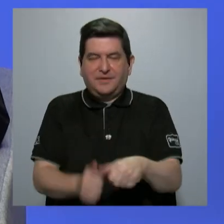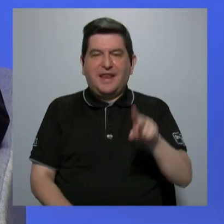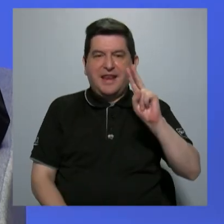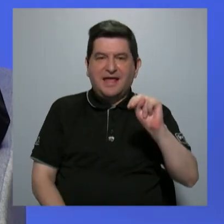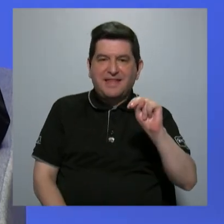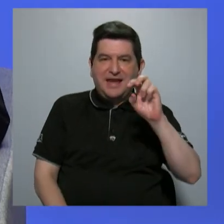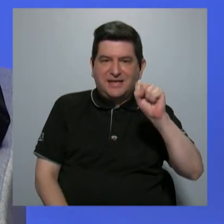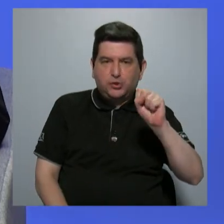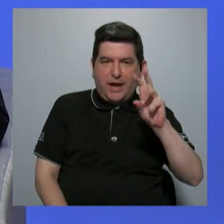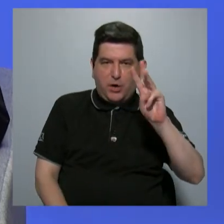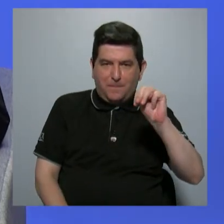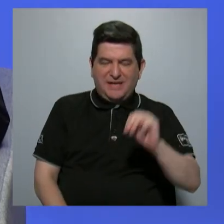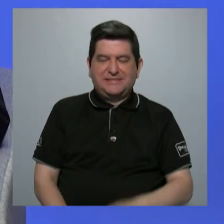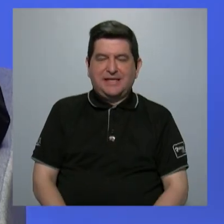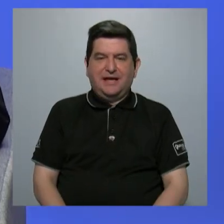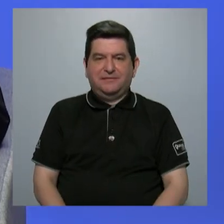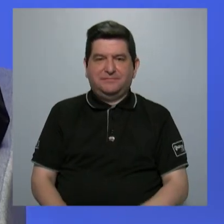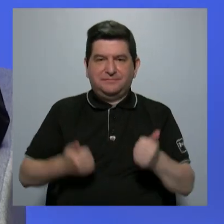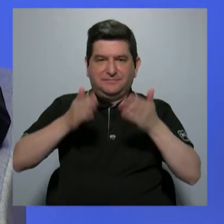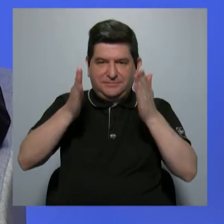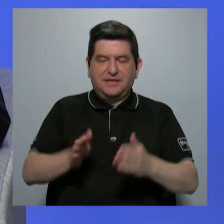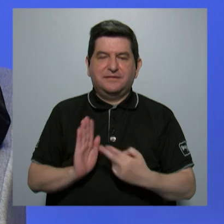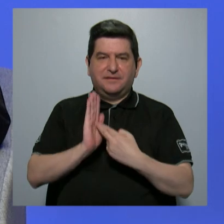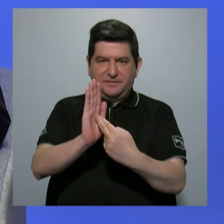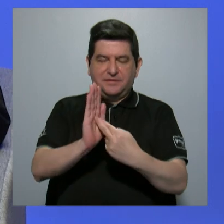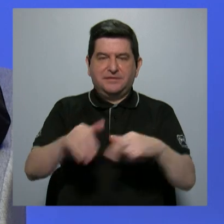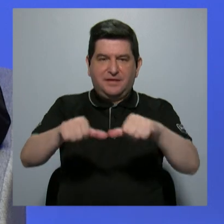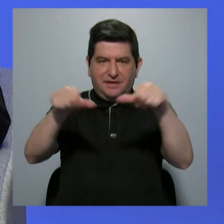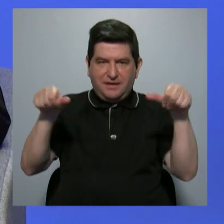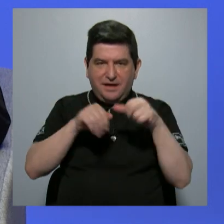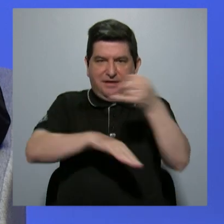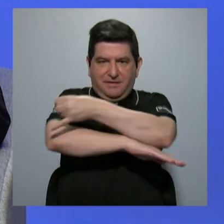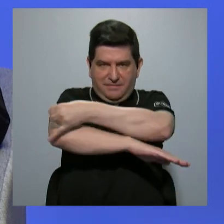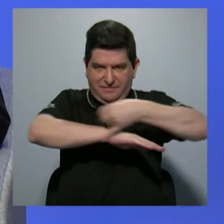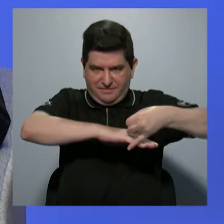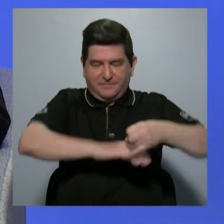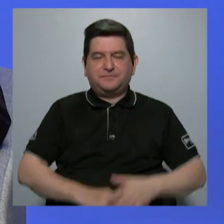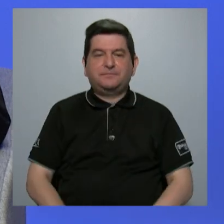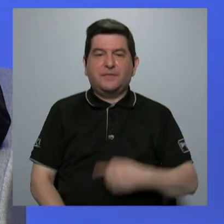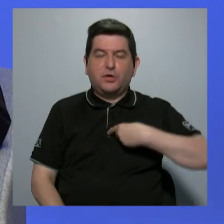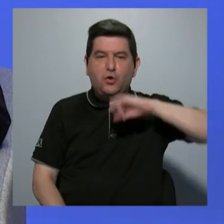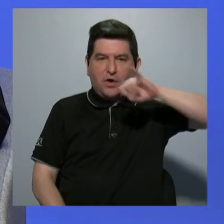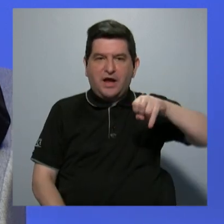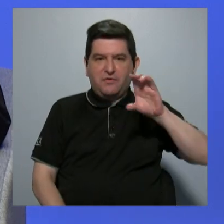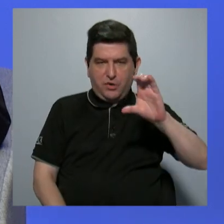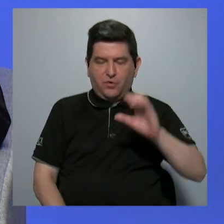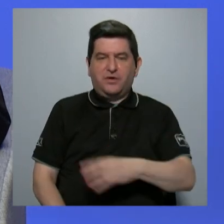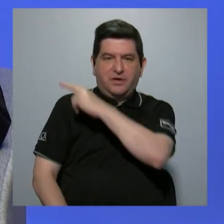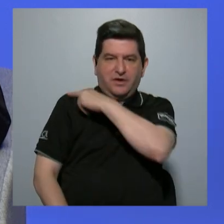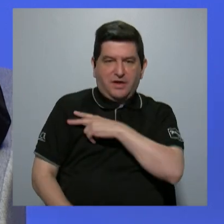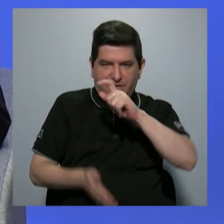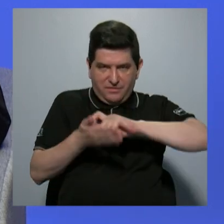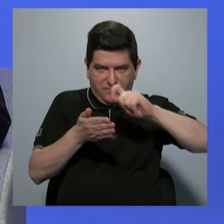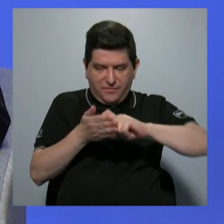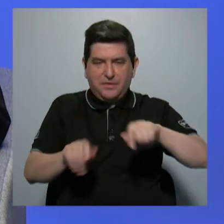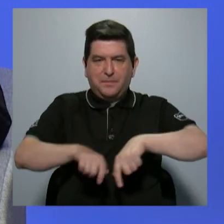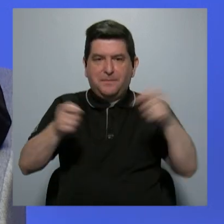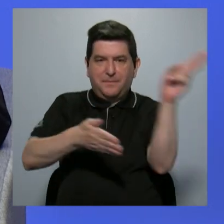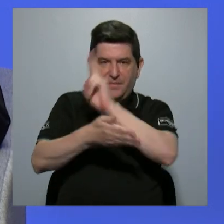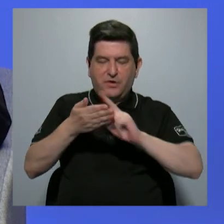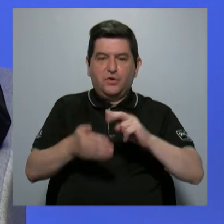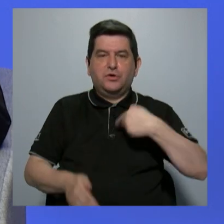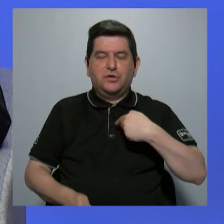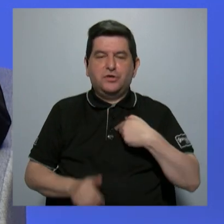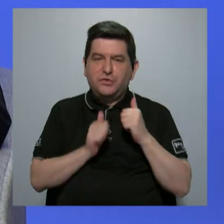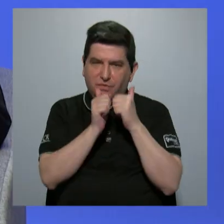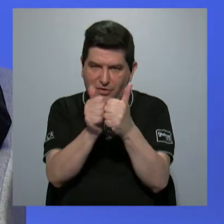Natalia Solano Mesa, quien es aspirante a representar al área de ingenierías. Yo soy Javier Córdoba, jefe de redacción del semanario Universidad, y soy quien les va